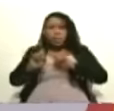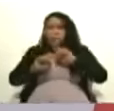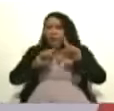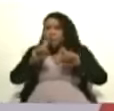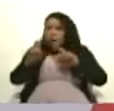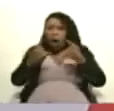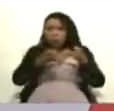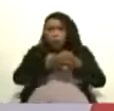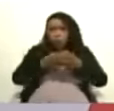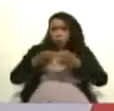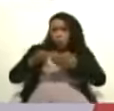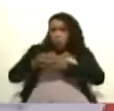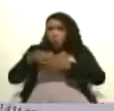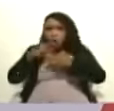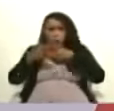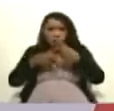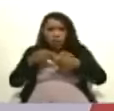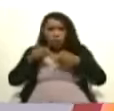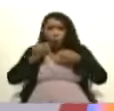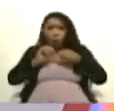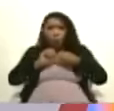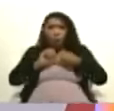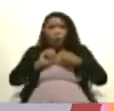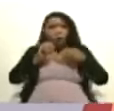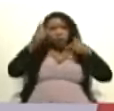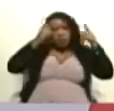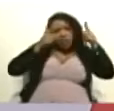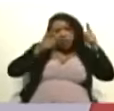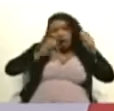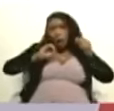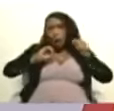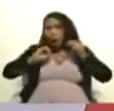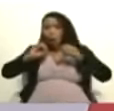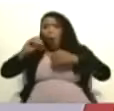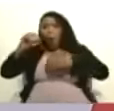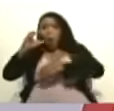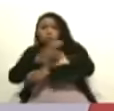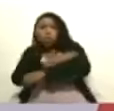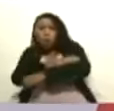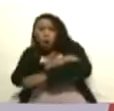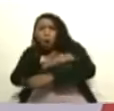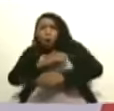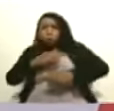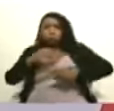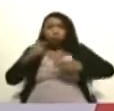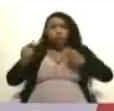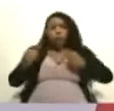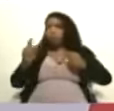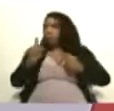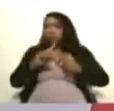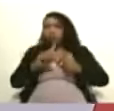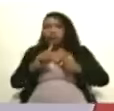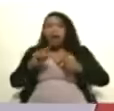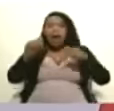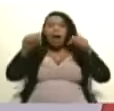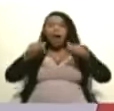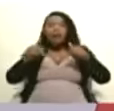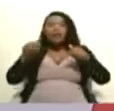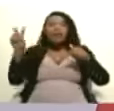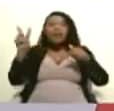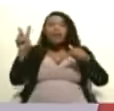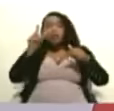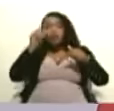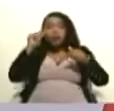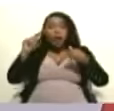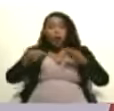los partidos este no era un referendo para los chavistas este no era un referendo para los opositores Este era un referendo para las venezolanas